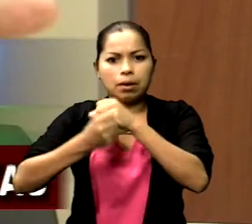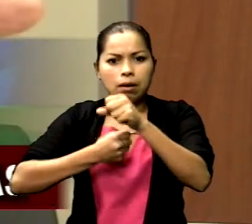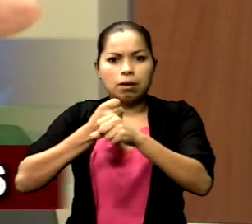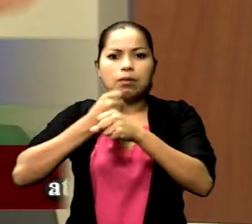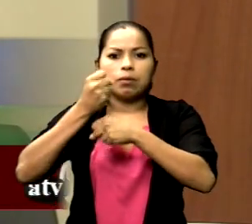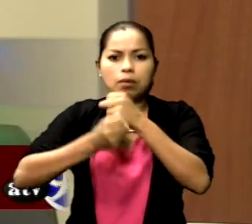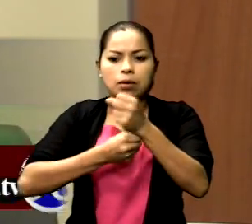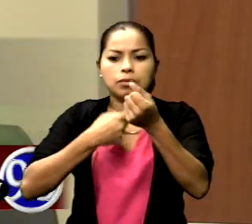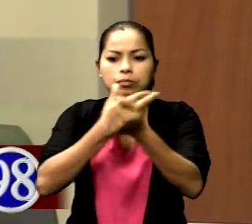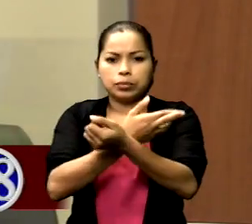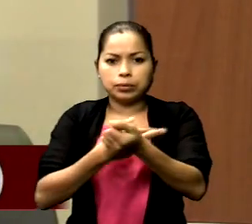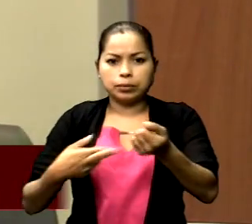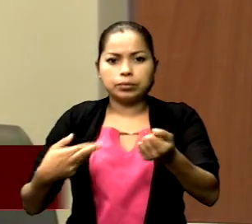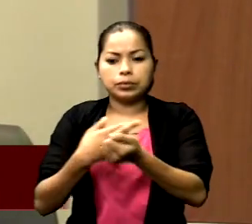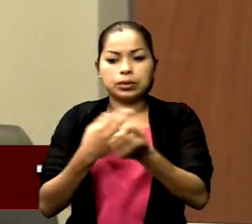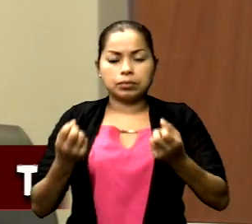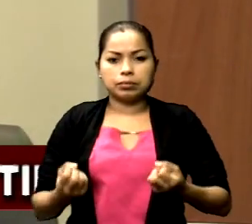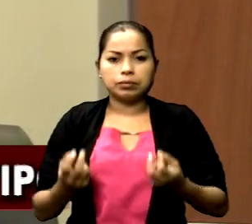la salud,